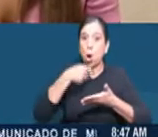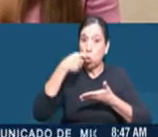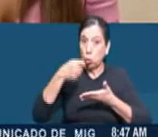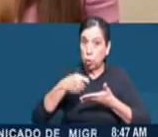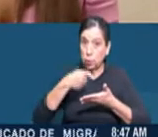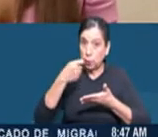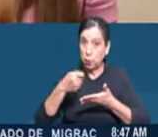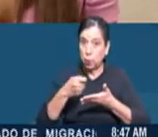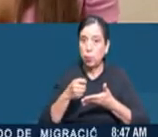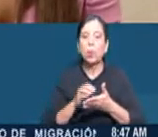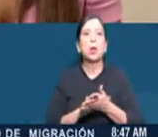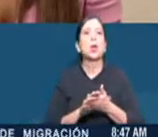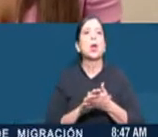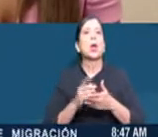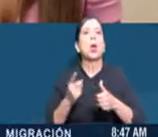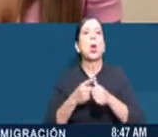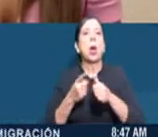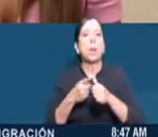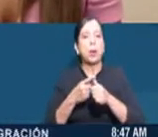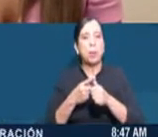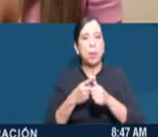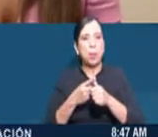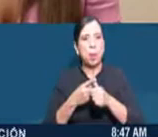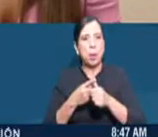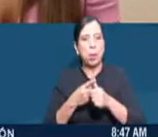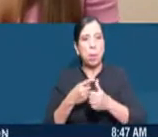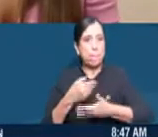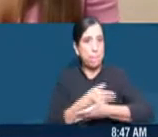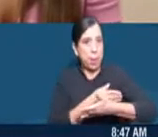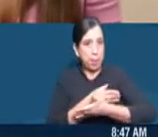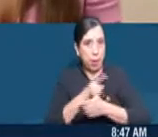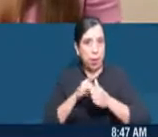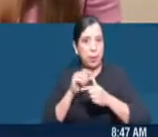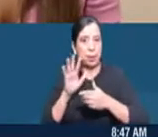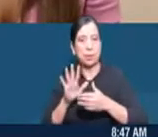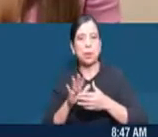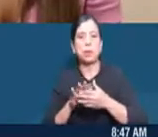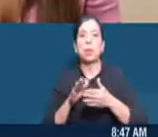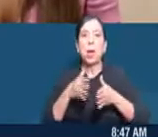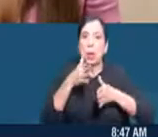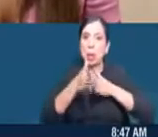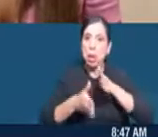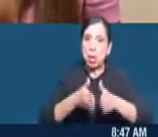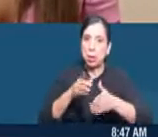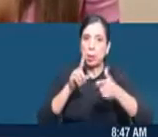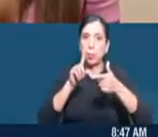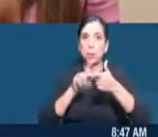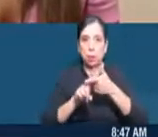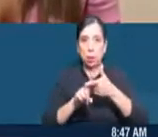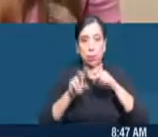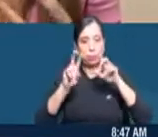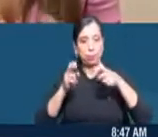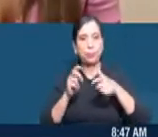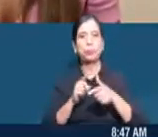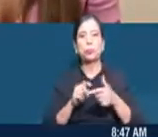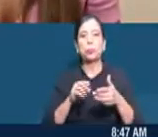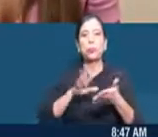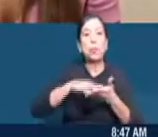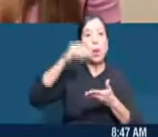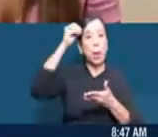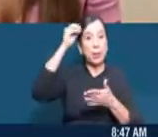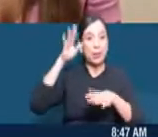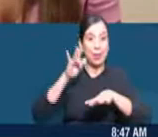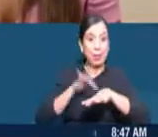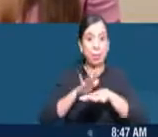la ruta integral de la primera infancia tiene cuatro pilares, que son crianza positiva, aprendizaje